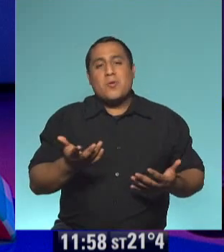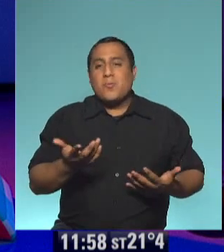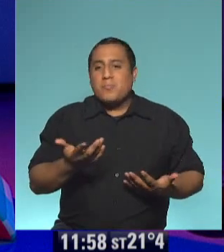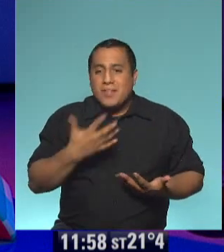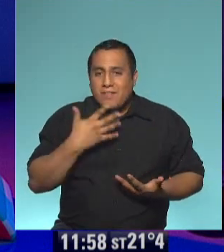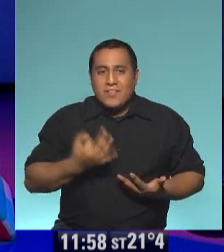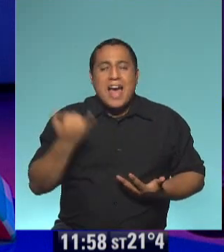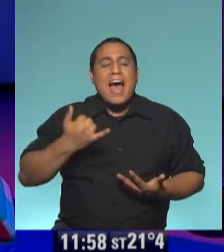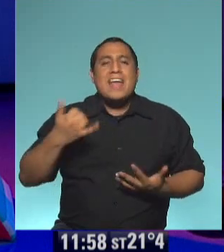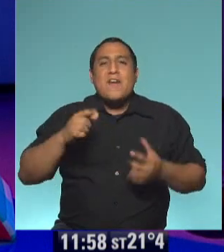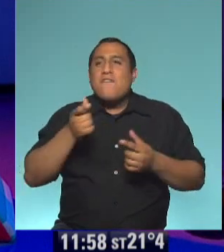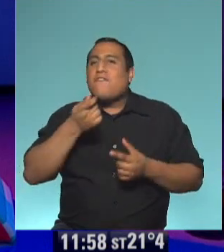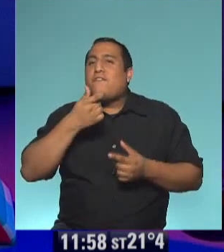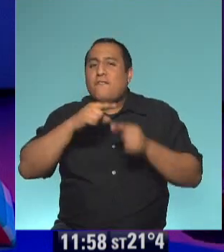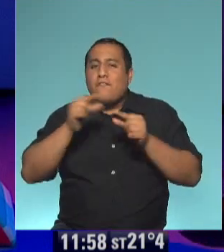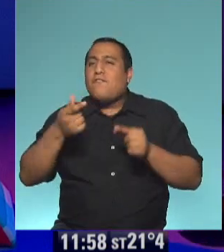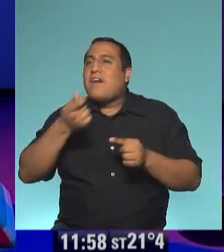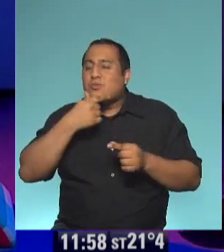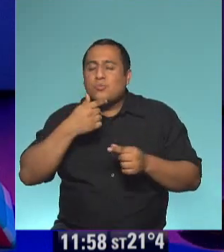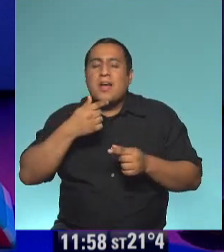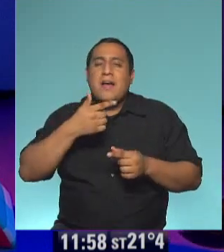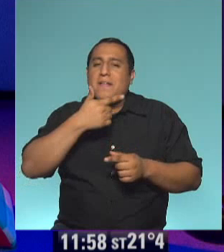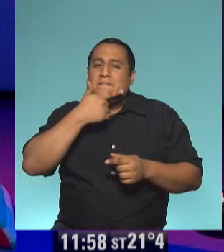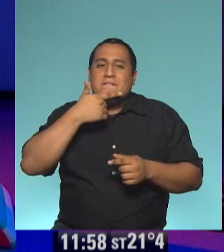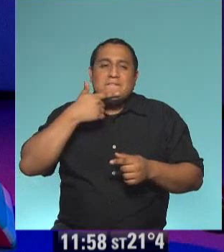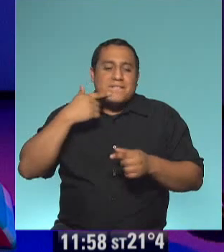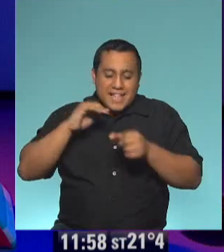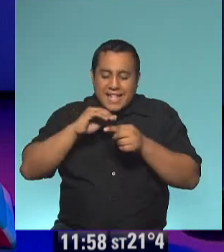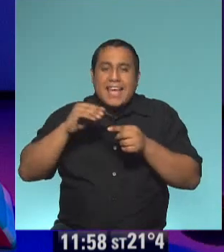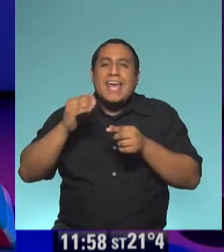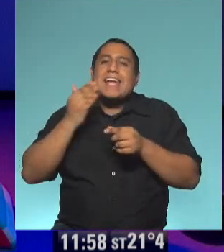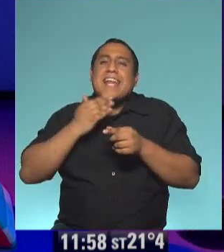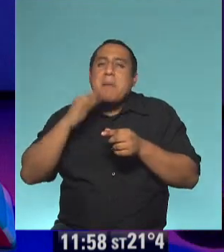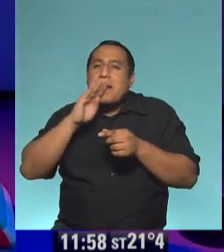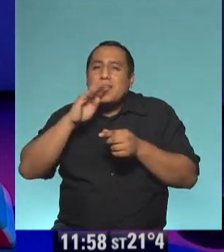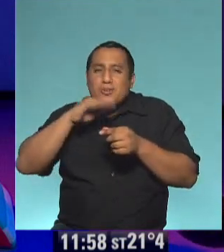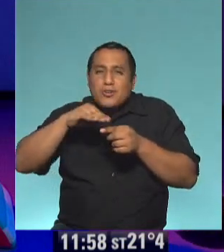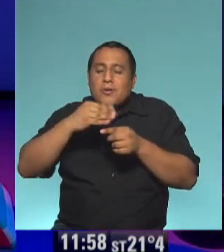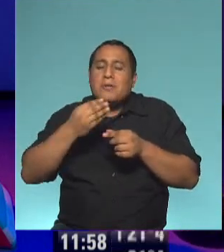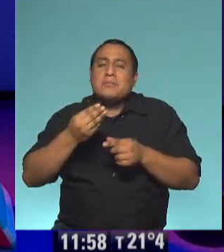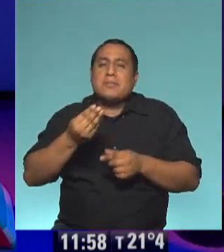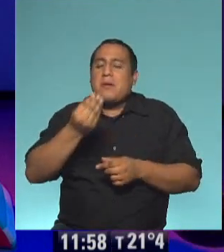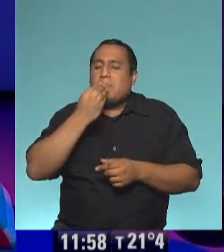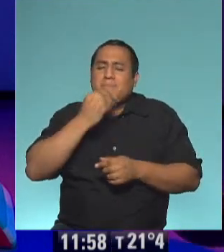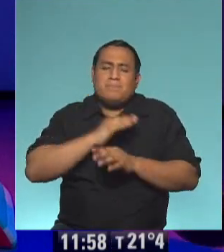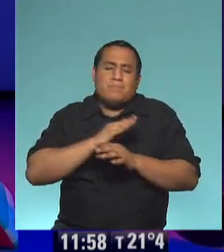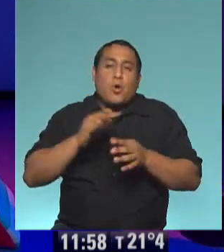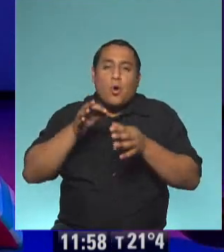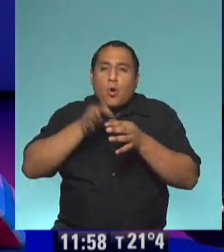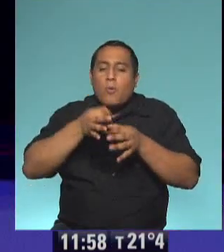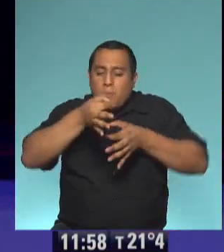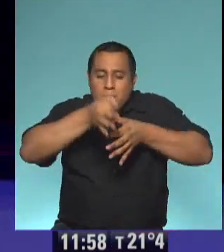unas facturas chatitas, así chatitas que tienen crema pastelera arriba y que adentro también tienen dulce de leche. Quiero saber cómo se